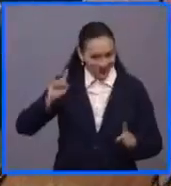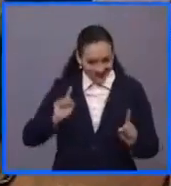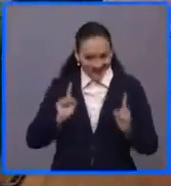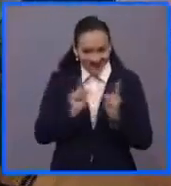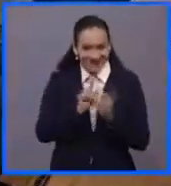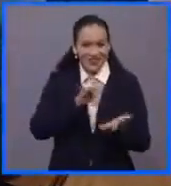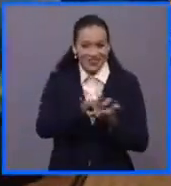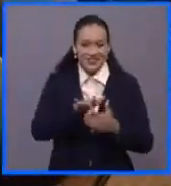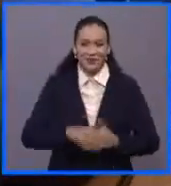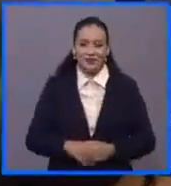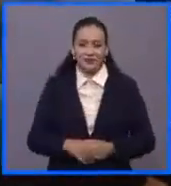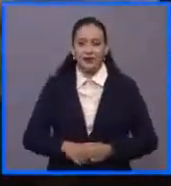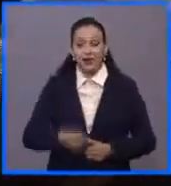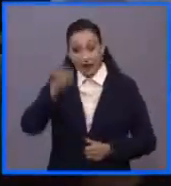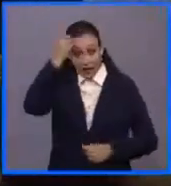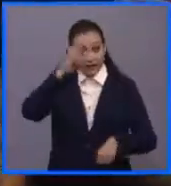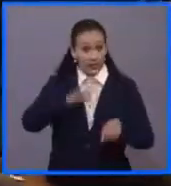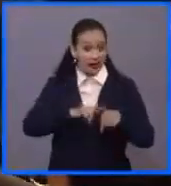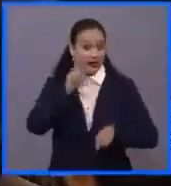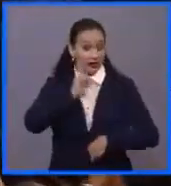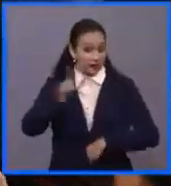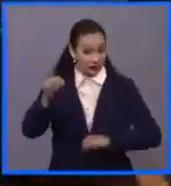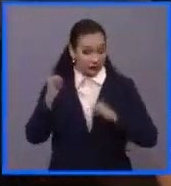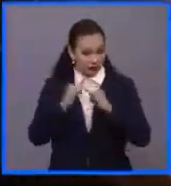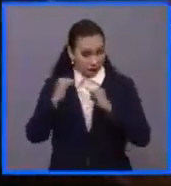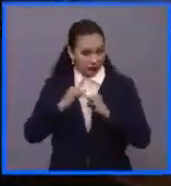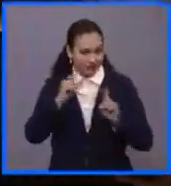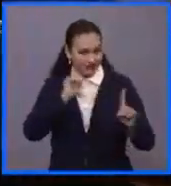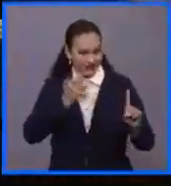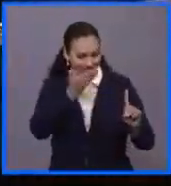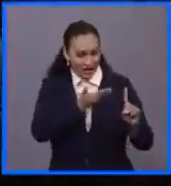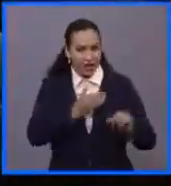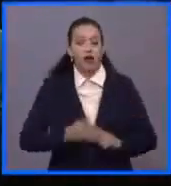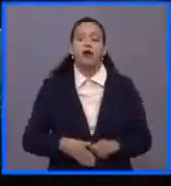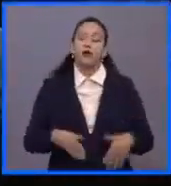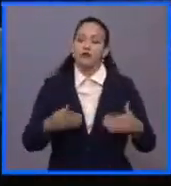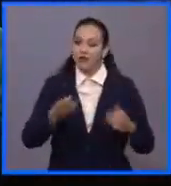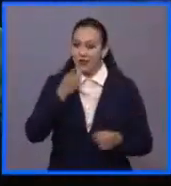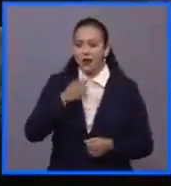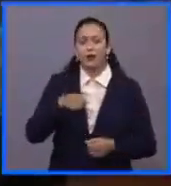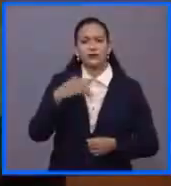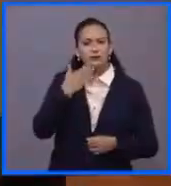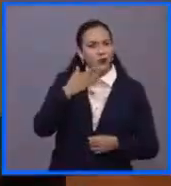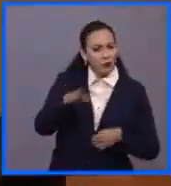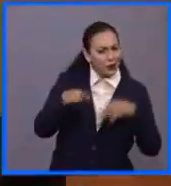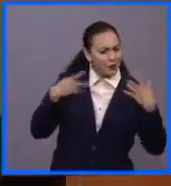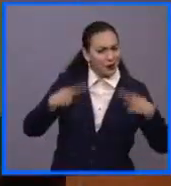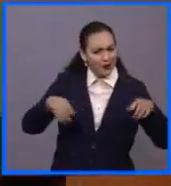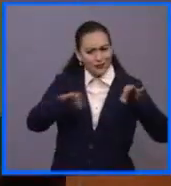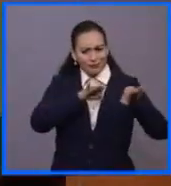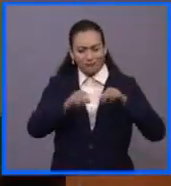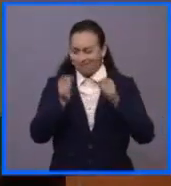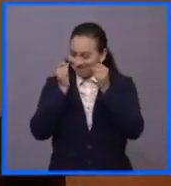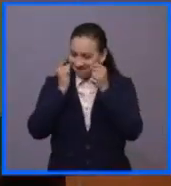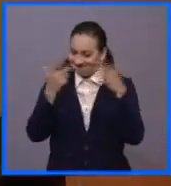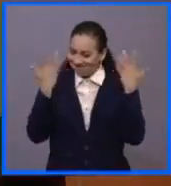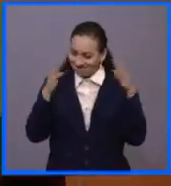La directora del instituto destacó la importancia del trabajo que desempeña el personal a su cargo en estos momentos de cambio